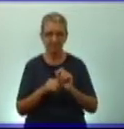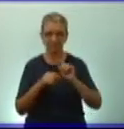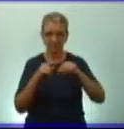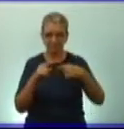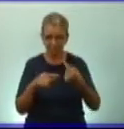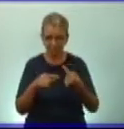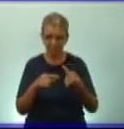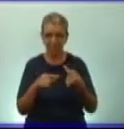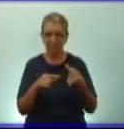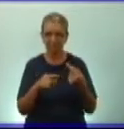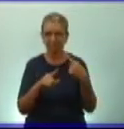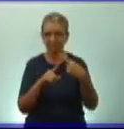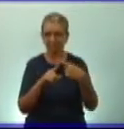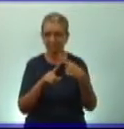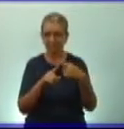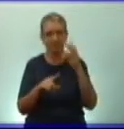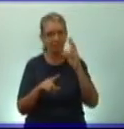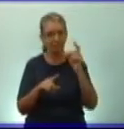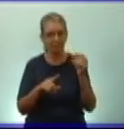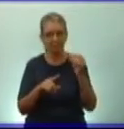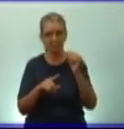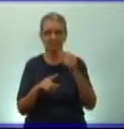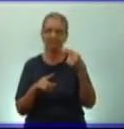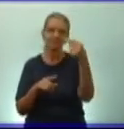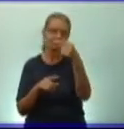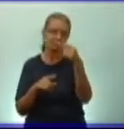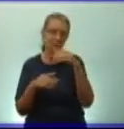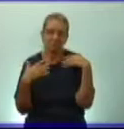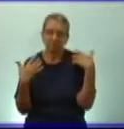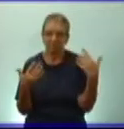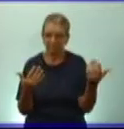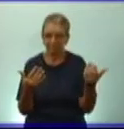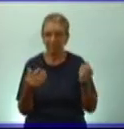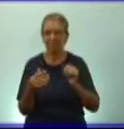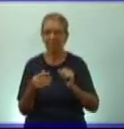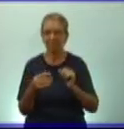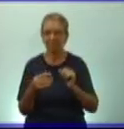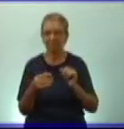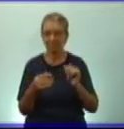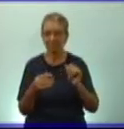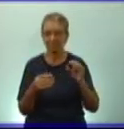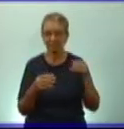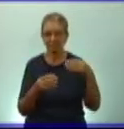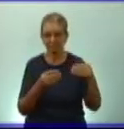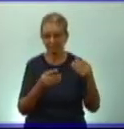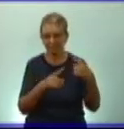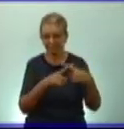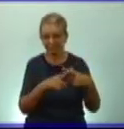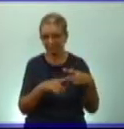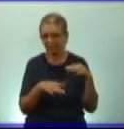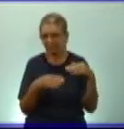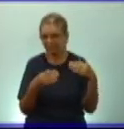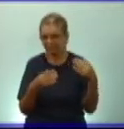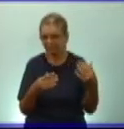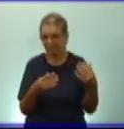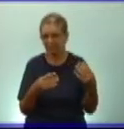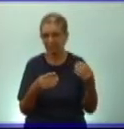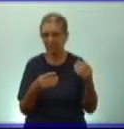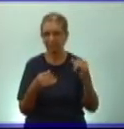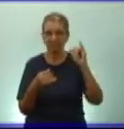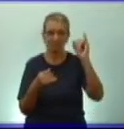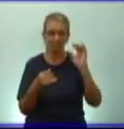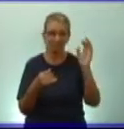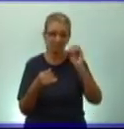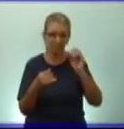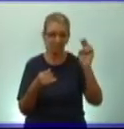colocar sus números de oxidación, o lo que es lo mismo, como son óxidos metálicos, también estamos hablando de la carga del ion, que es lo